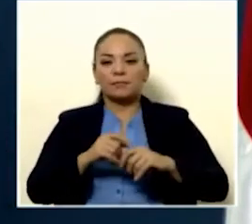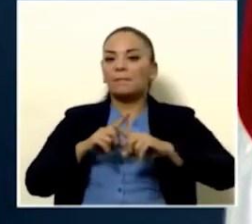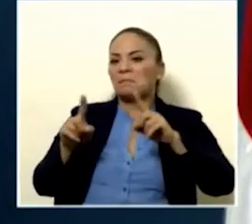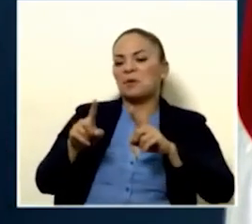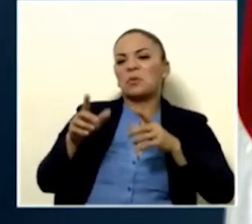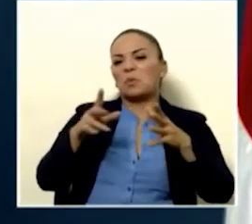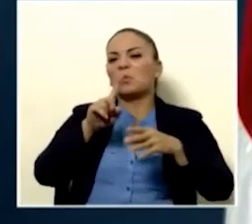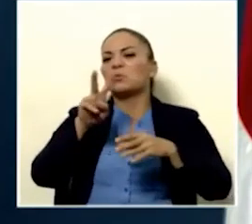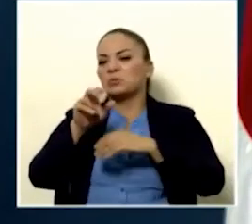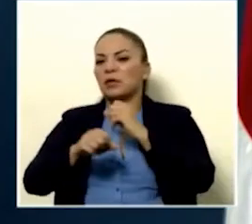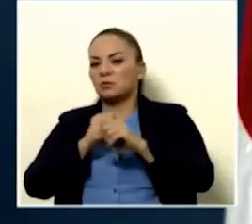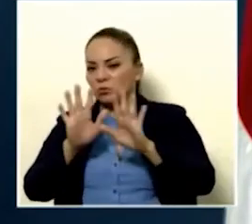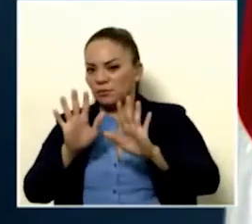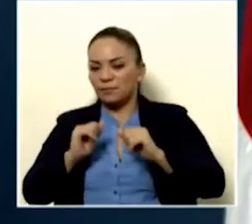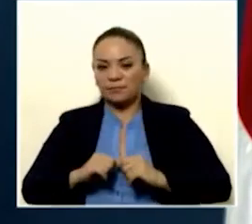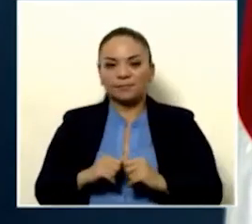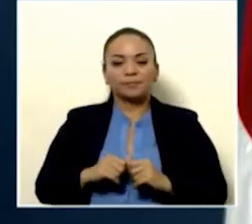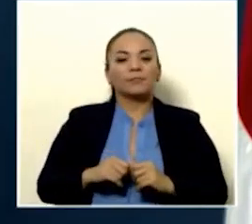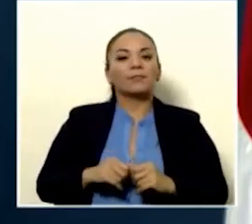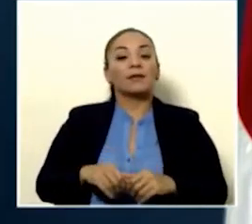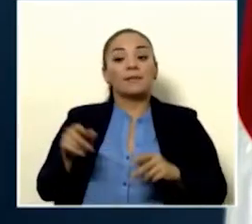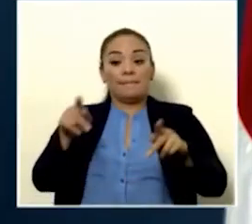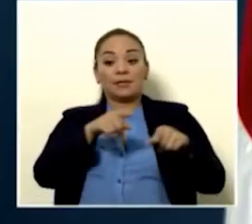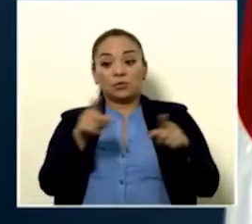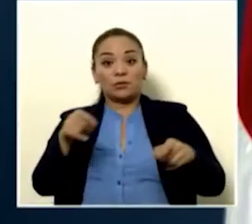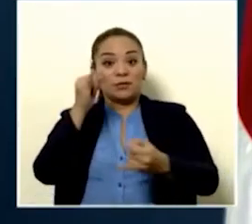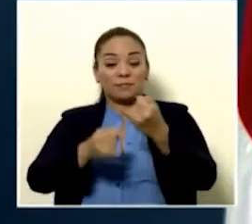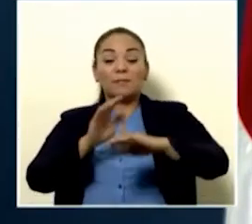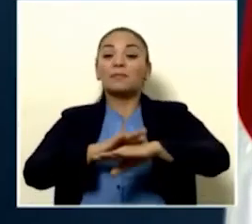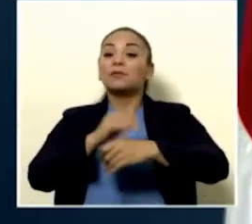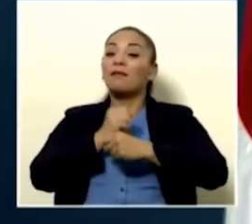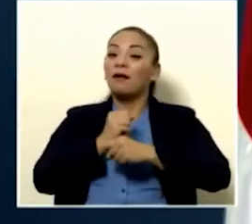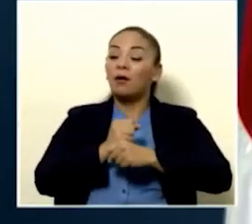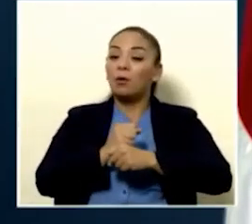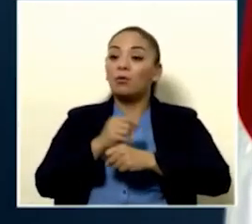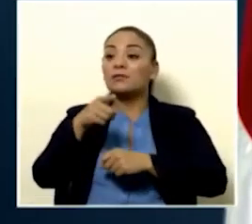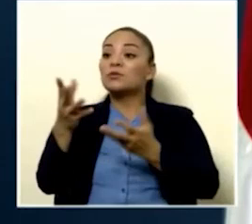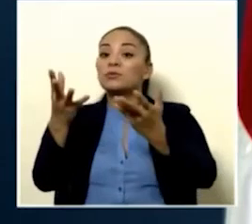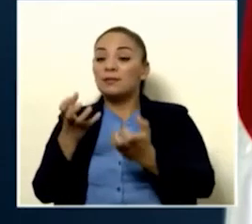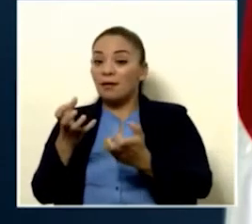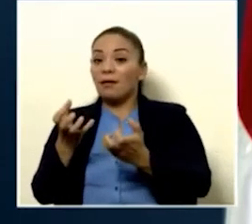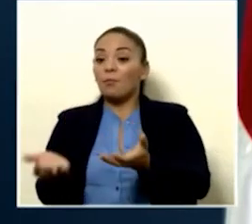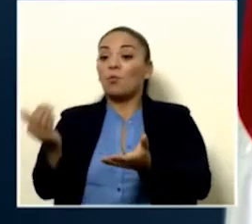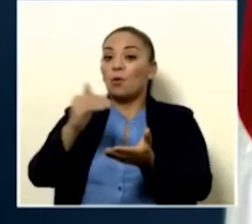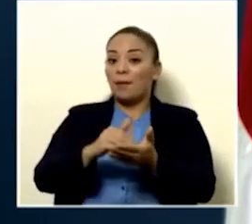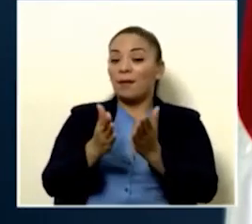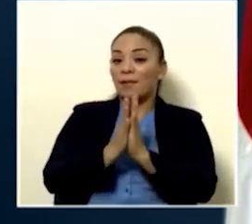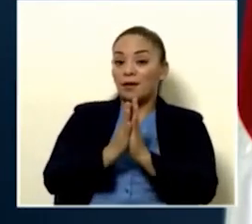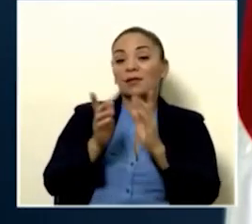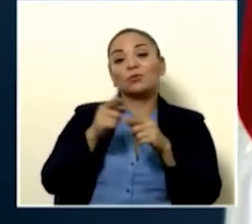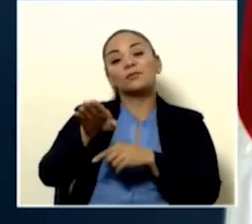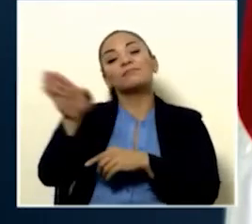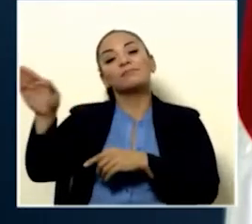normalmente son entre 1 y 2 años. Y cuando se les venza, si quieren que les renovemos el permiso de trabajo, van a tener que ir a la